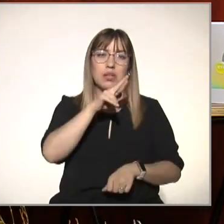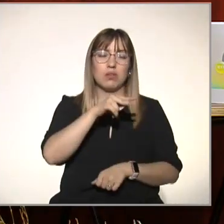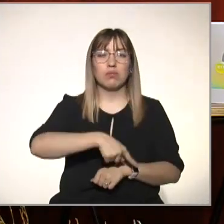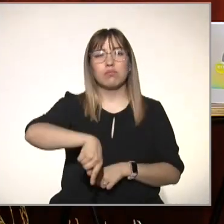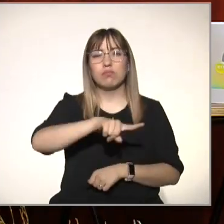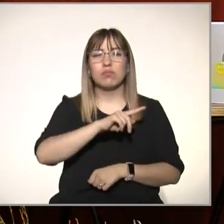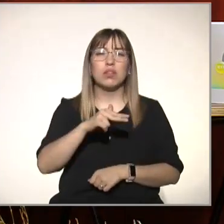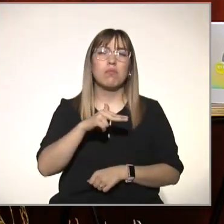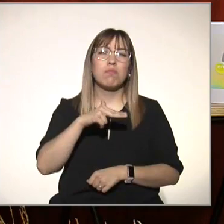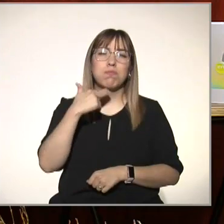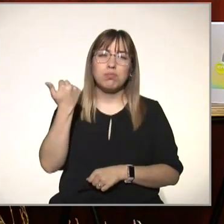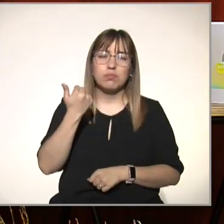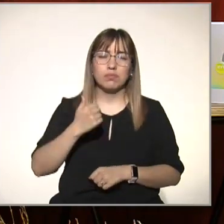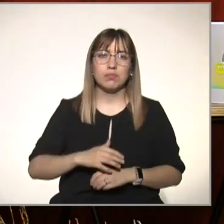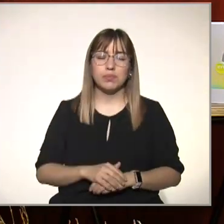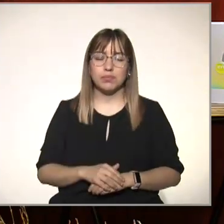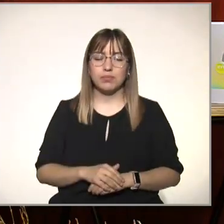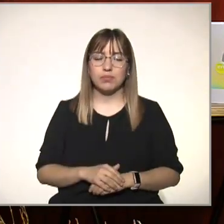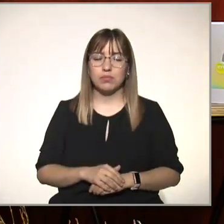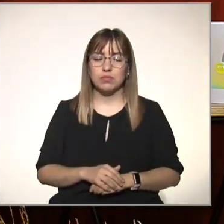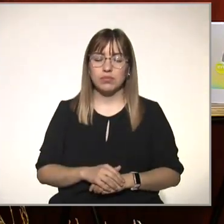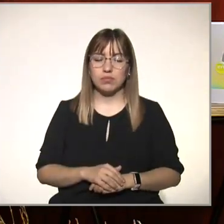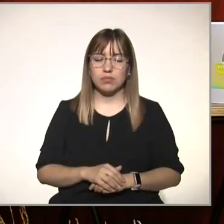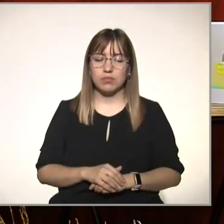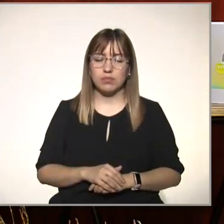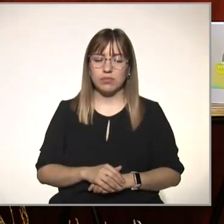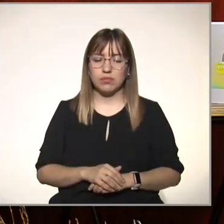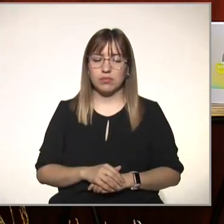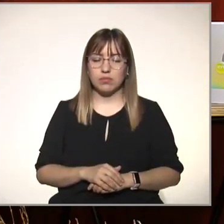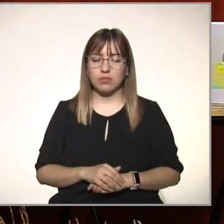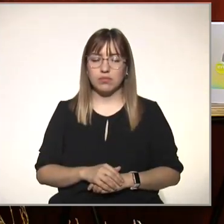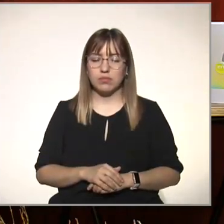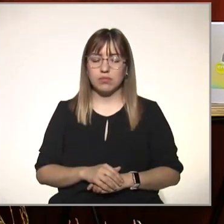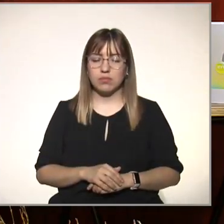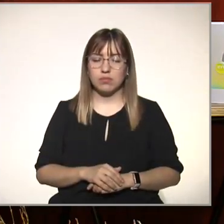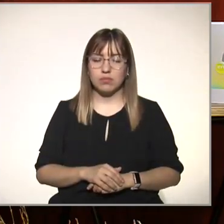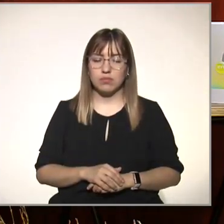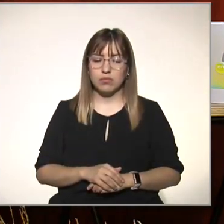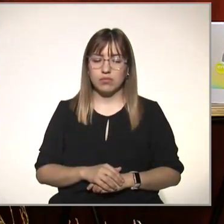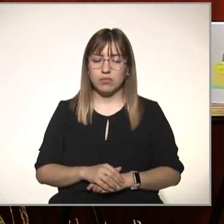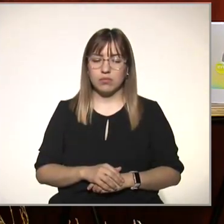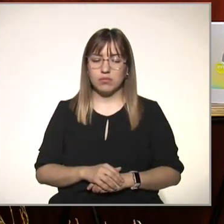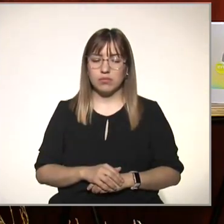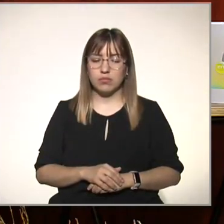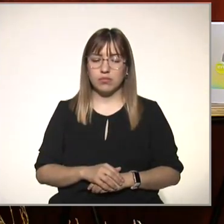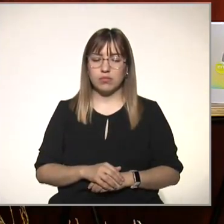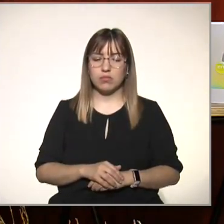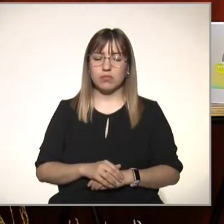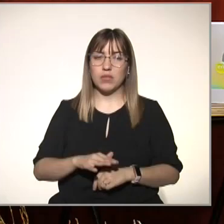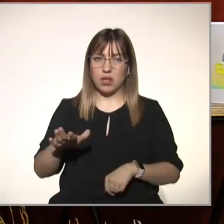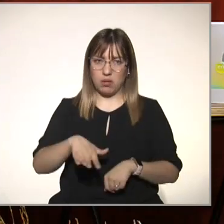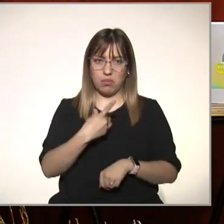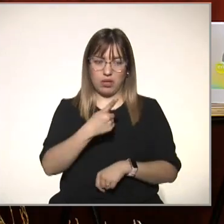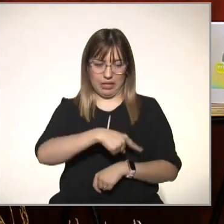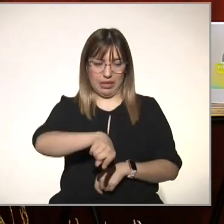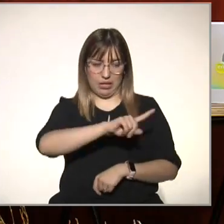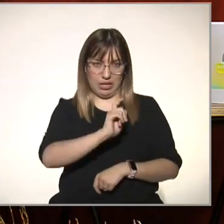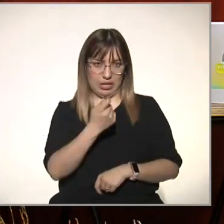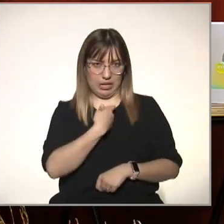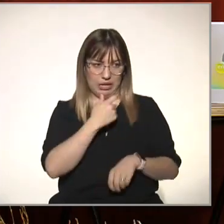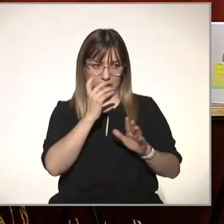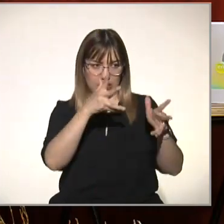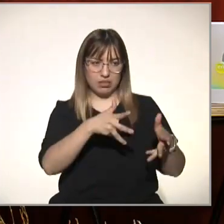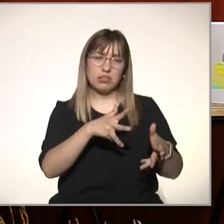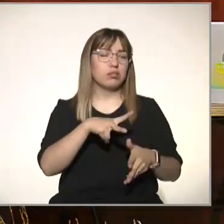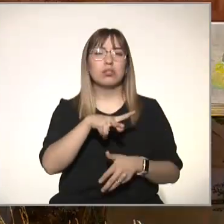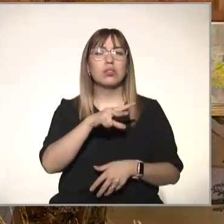general. Y no es porque sean de cierta forma, es porque la sociedad